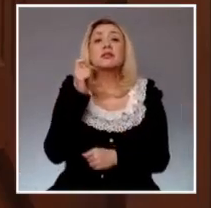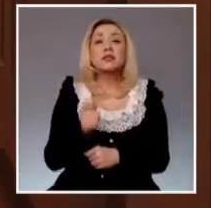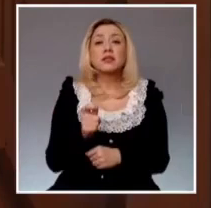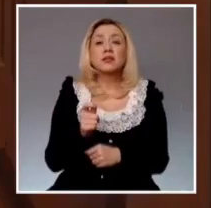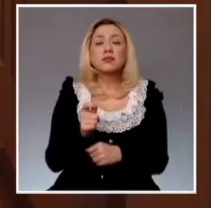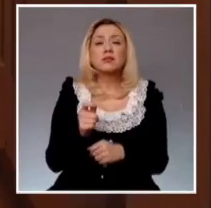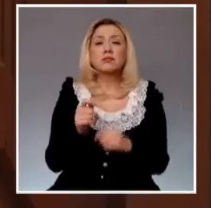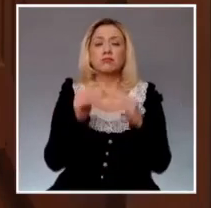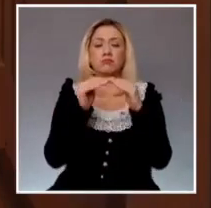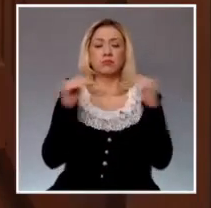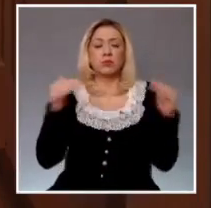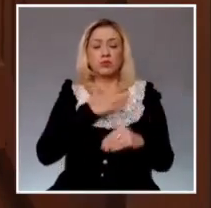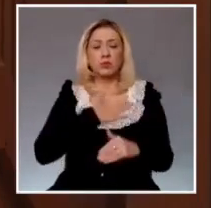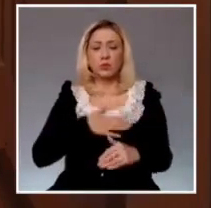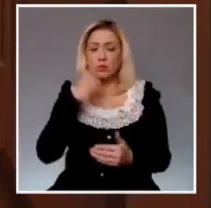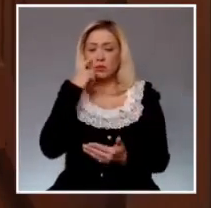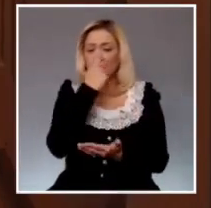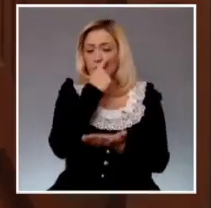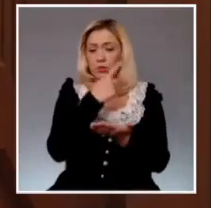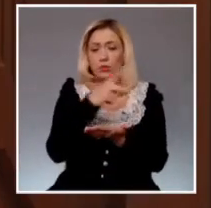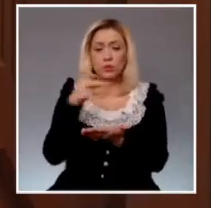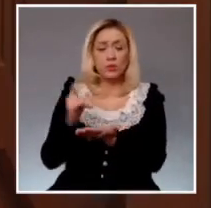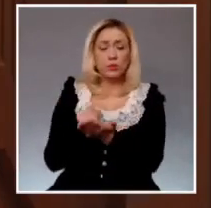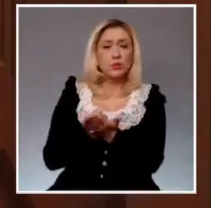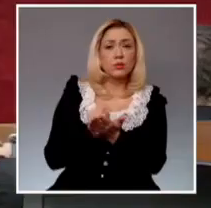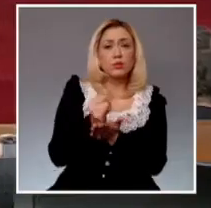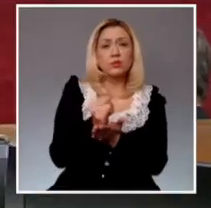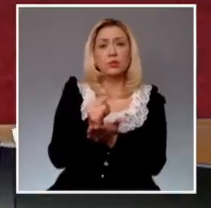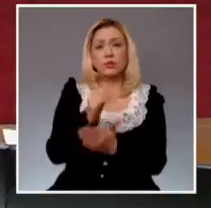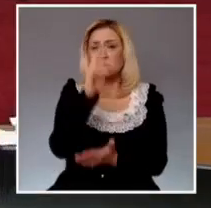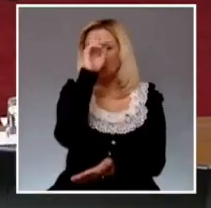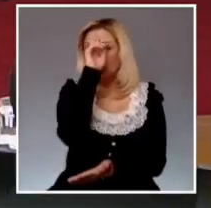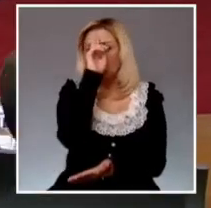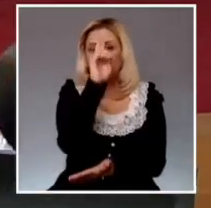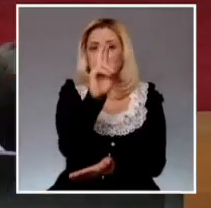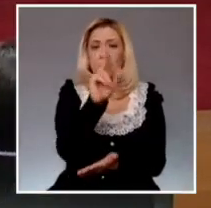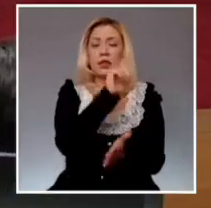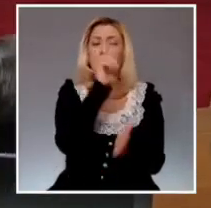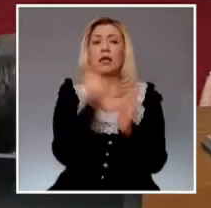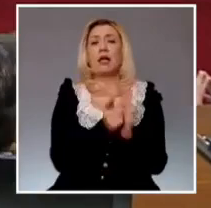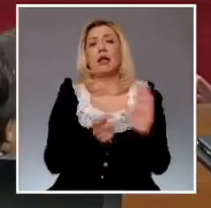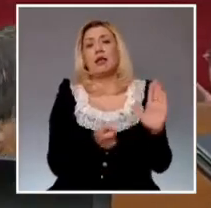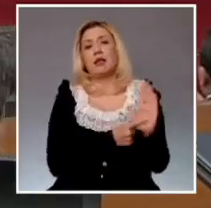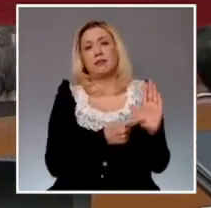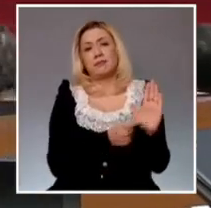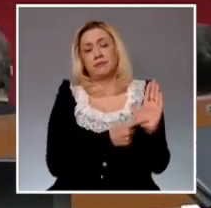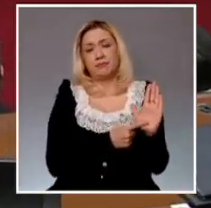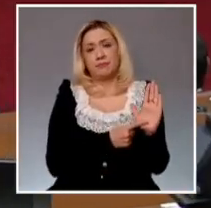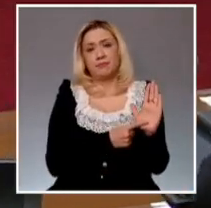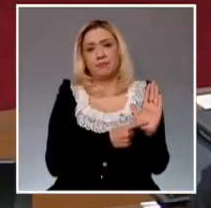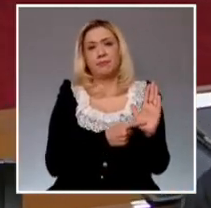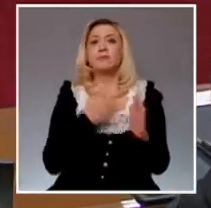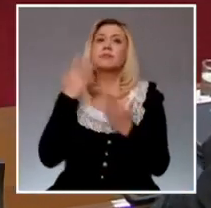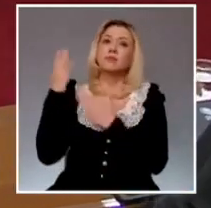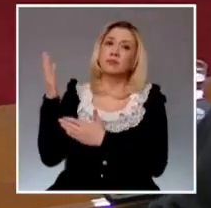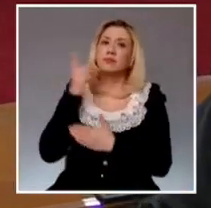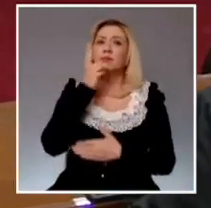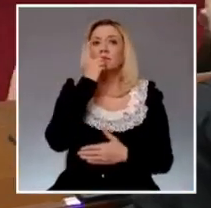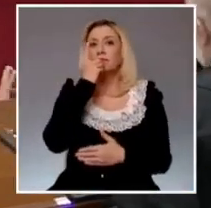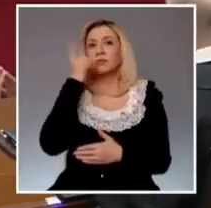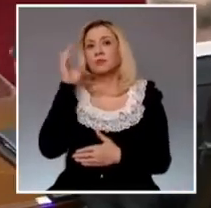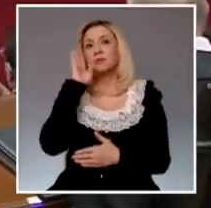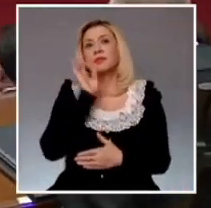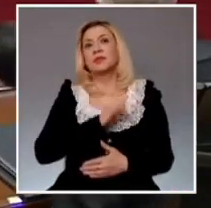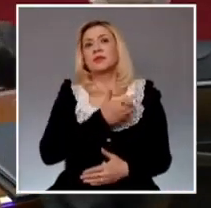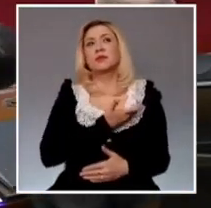democráticos y en el respeto por la ley. La ministra Piña Hernández subrayó que desde el Poder Judicial se debe